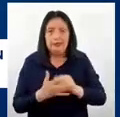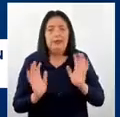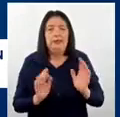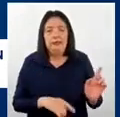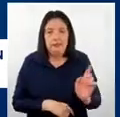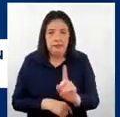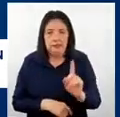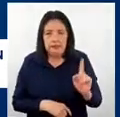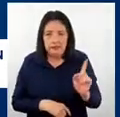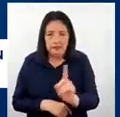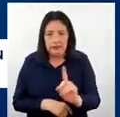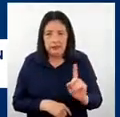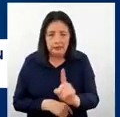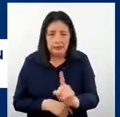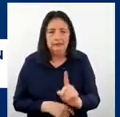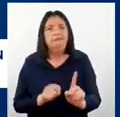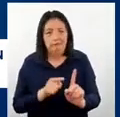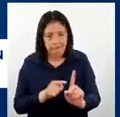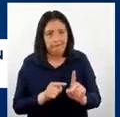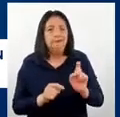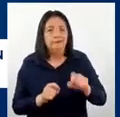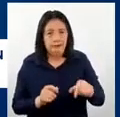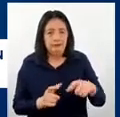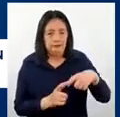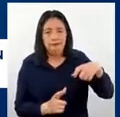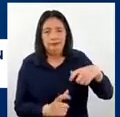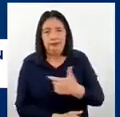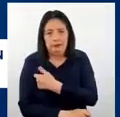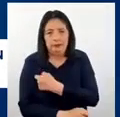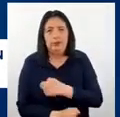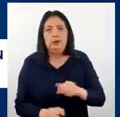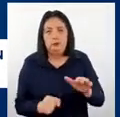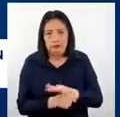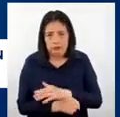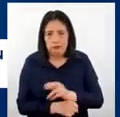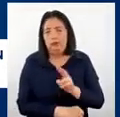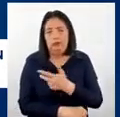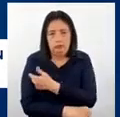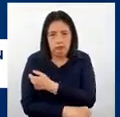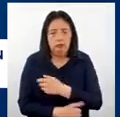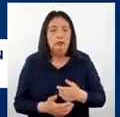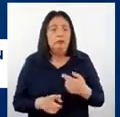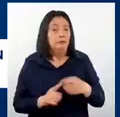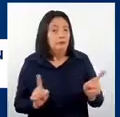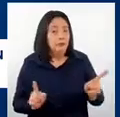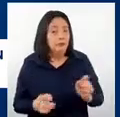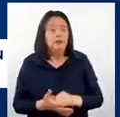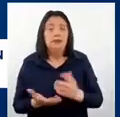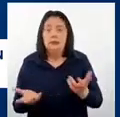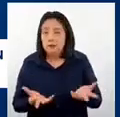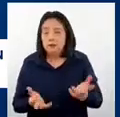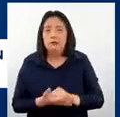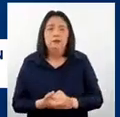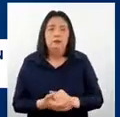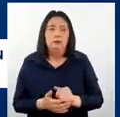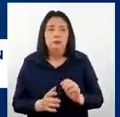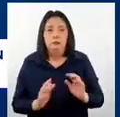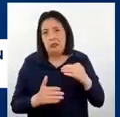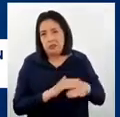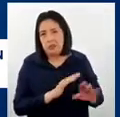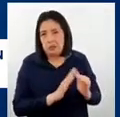de manera presencial también tienen que acreditar su vacunación, el esquema completo. Sin embargo, aquellos que desarrollen la actividad